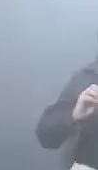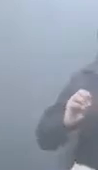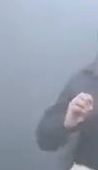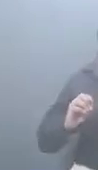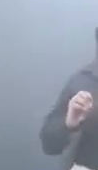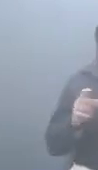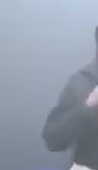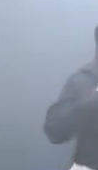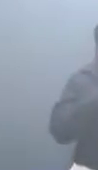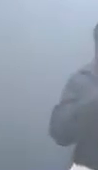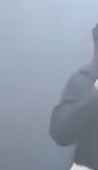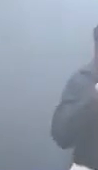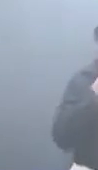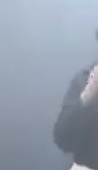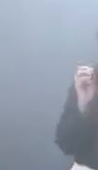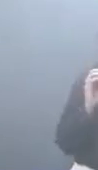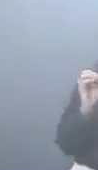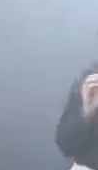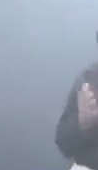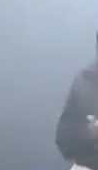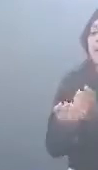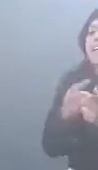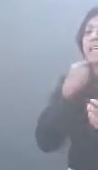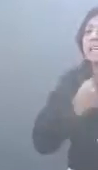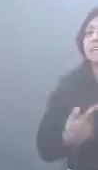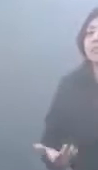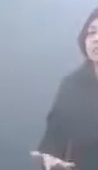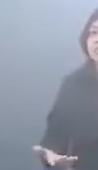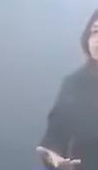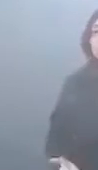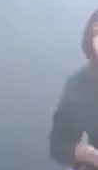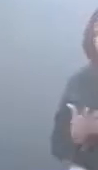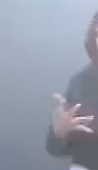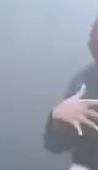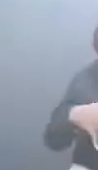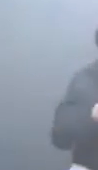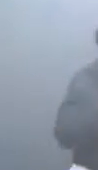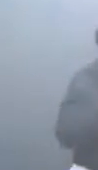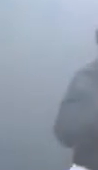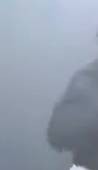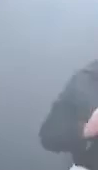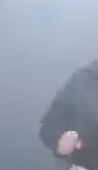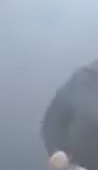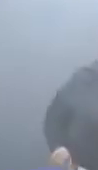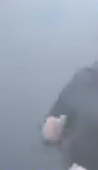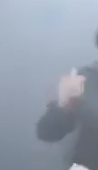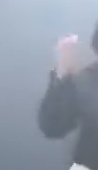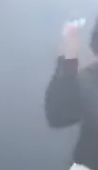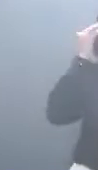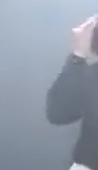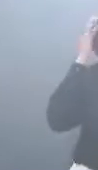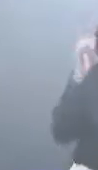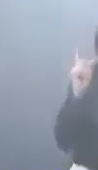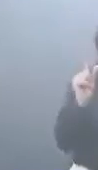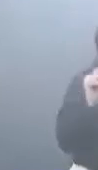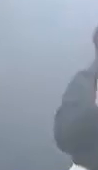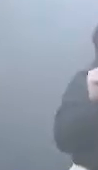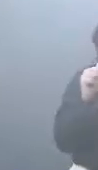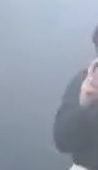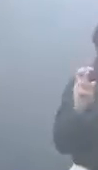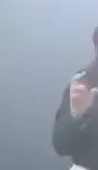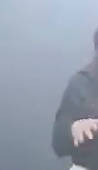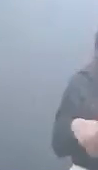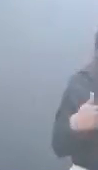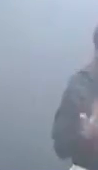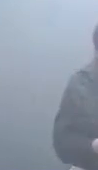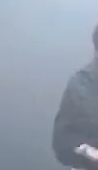noticia. No lo dieron a conocer. El pueblo salvadoreño debe ser crítico y capaz de analizar estos hechos,